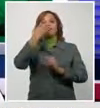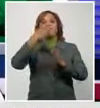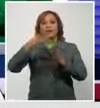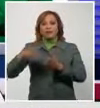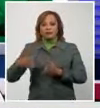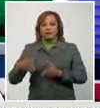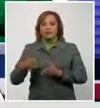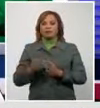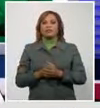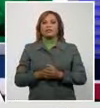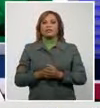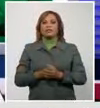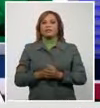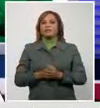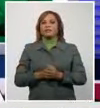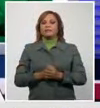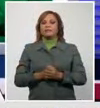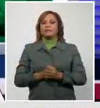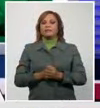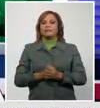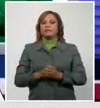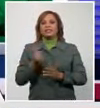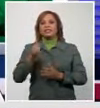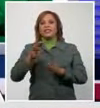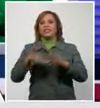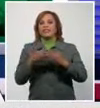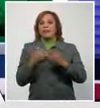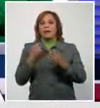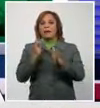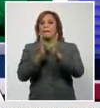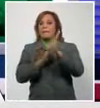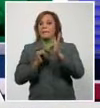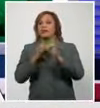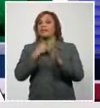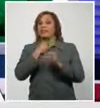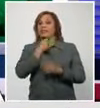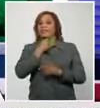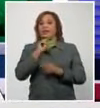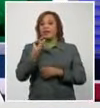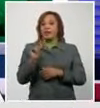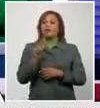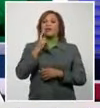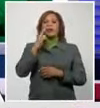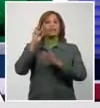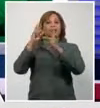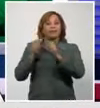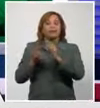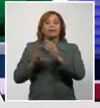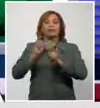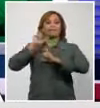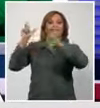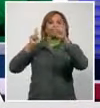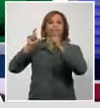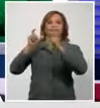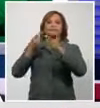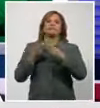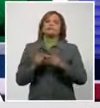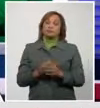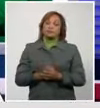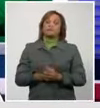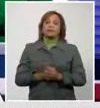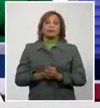los 10 primeros días del mes de enero es una cifra muy alarmante y que tiene que hacer